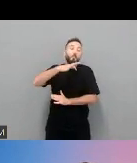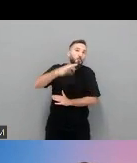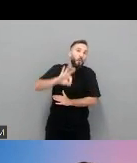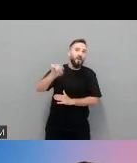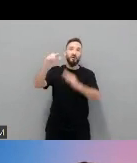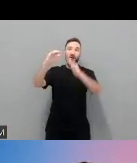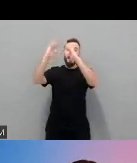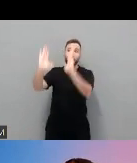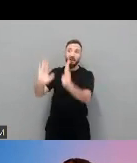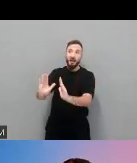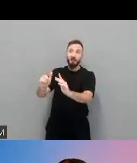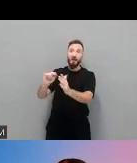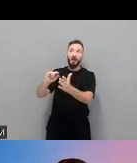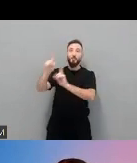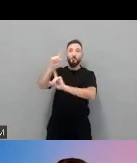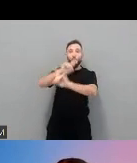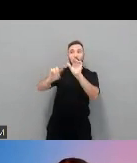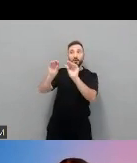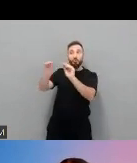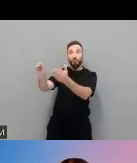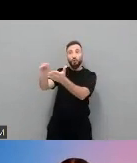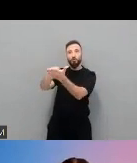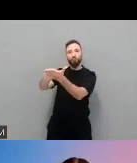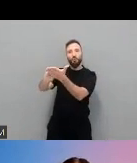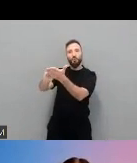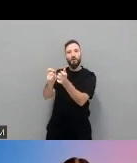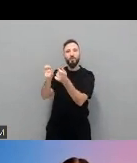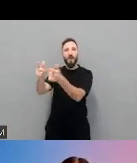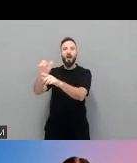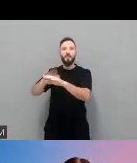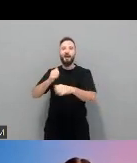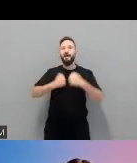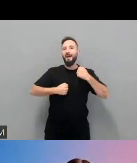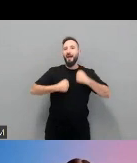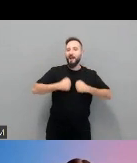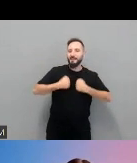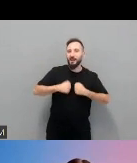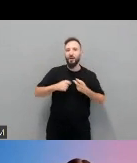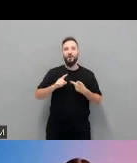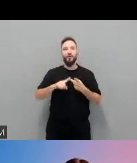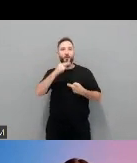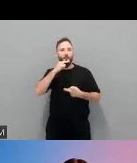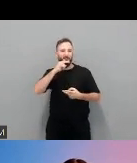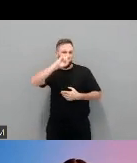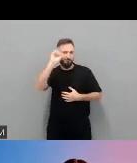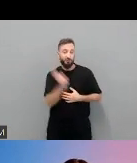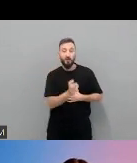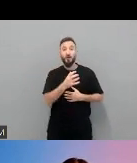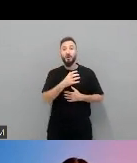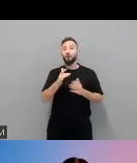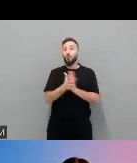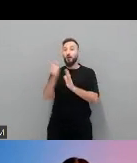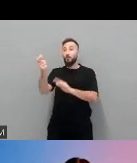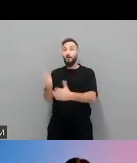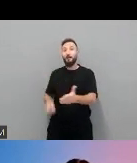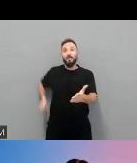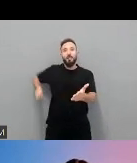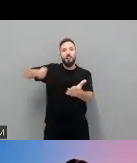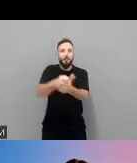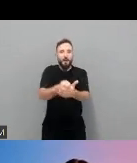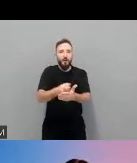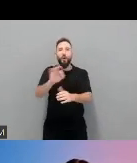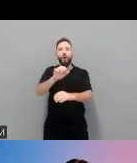casa te resuelva un problema, por ejemplo, para el aseo en el baño, y antes de que tú hagas una inversión o que te lo